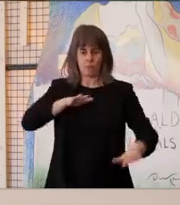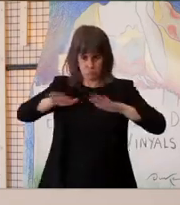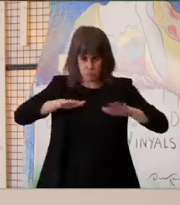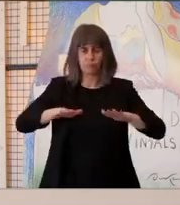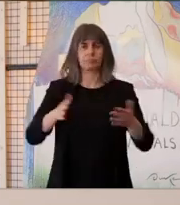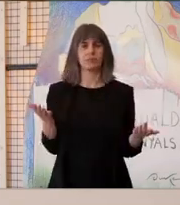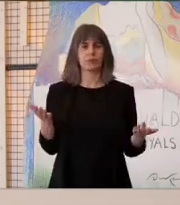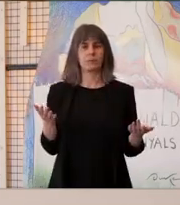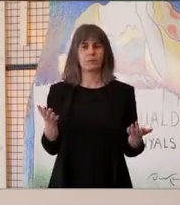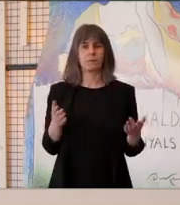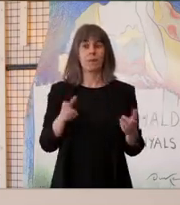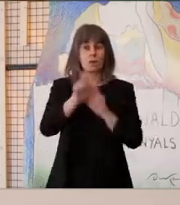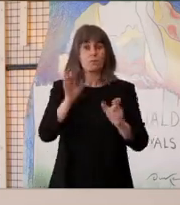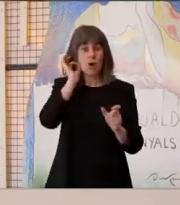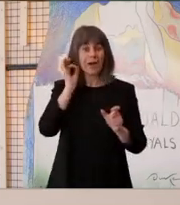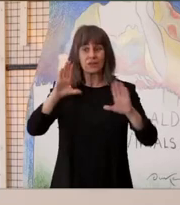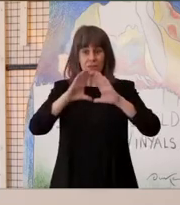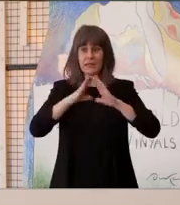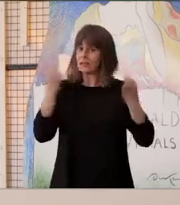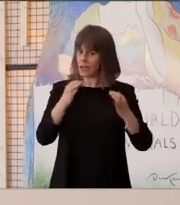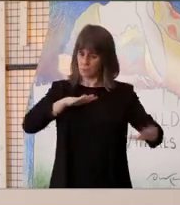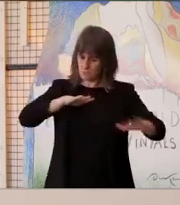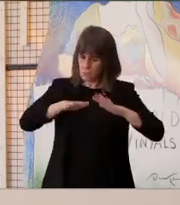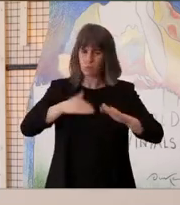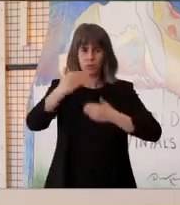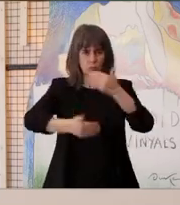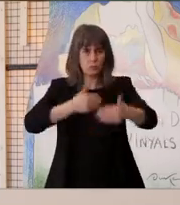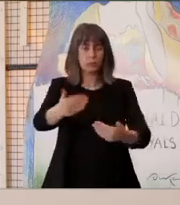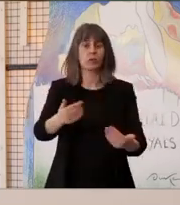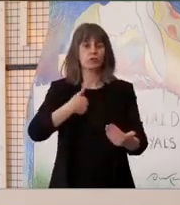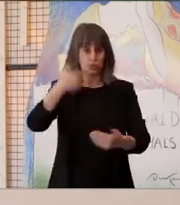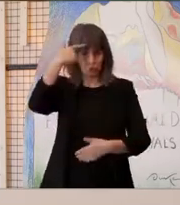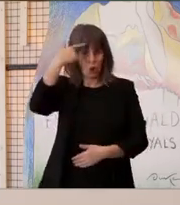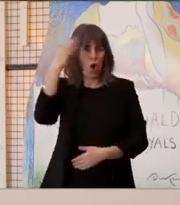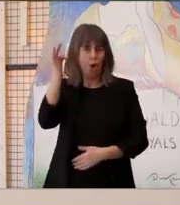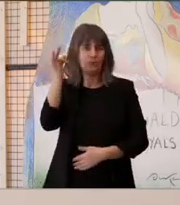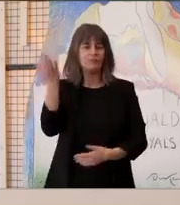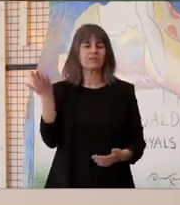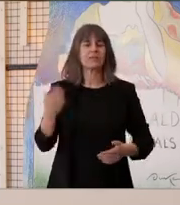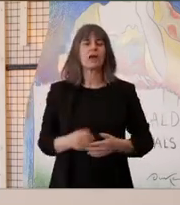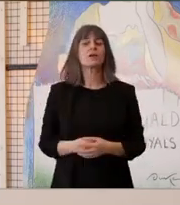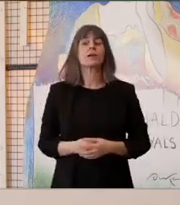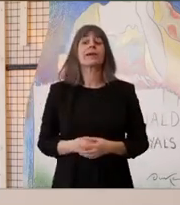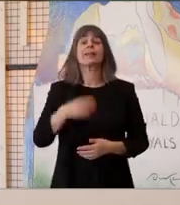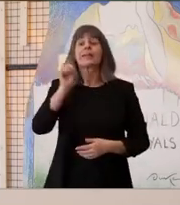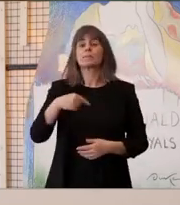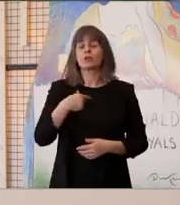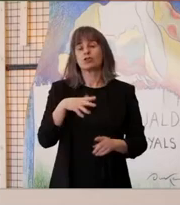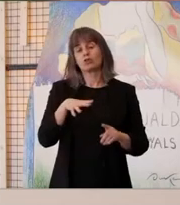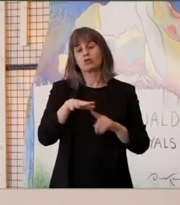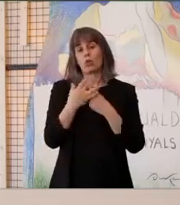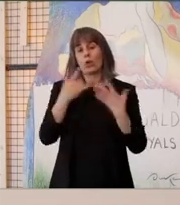las mujeres feministas es en ese sentido de que yo soy optimista y luego también porque analizo la realidad